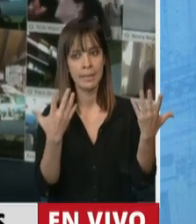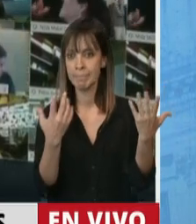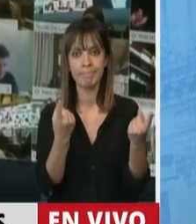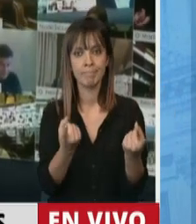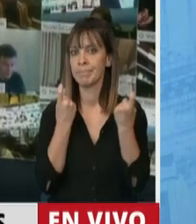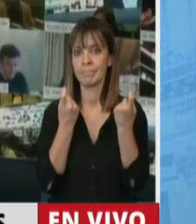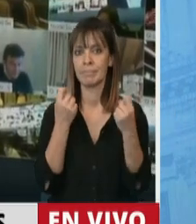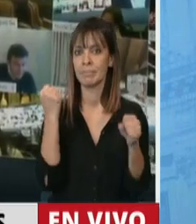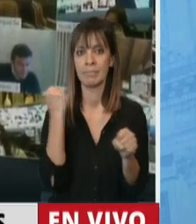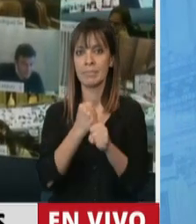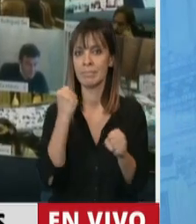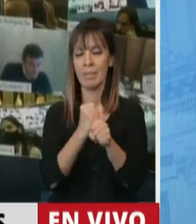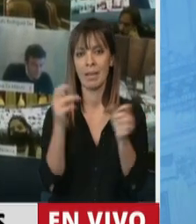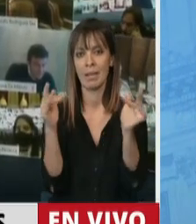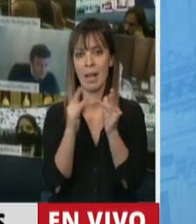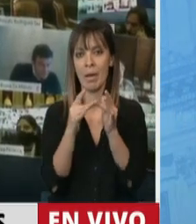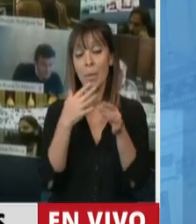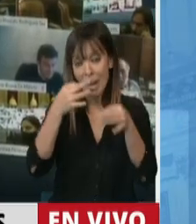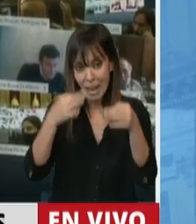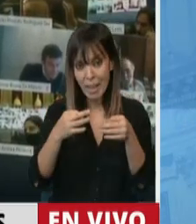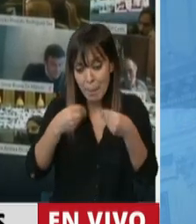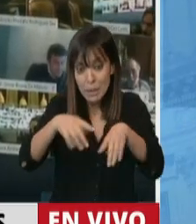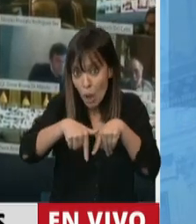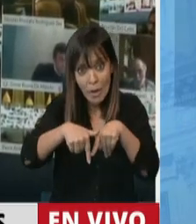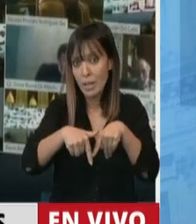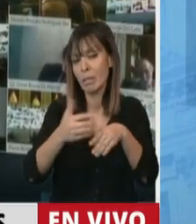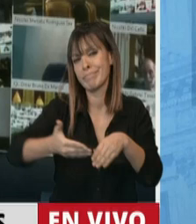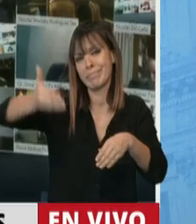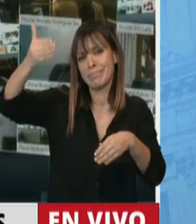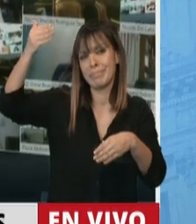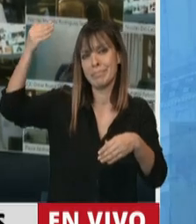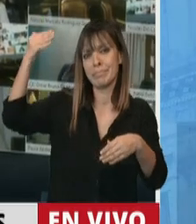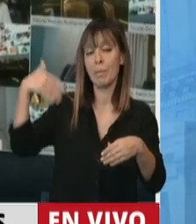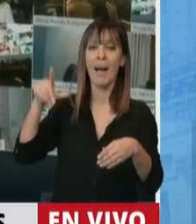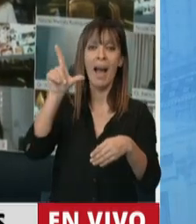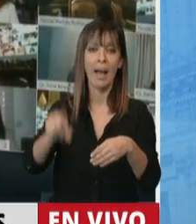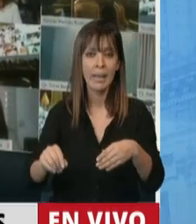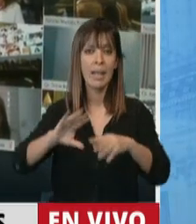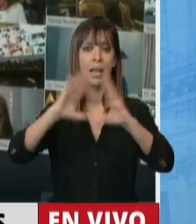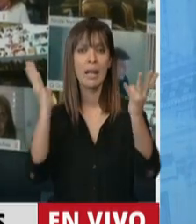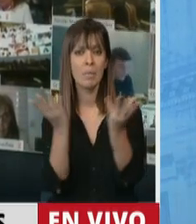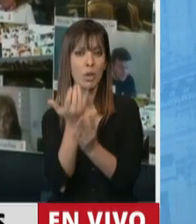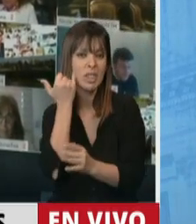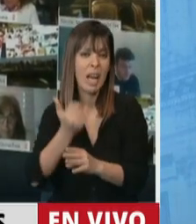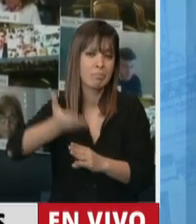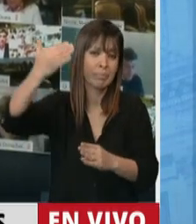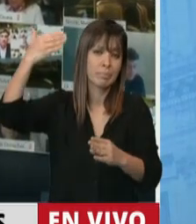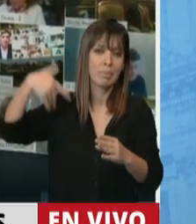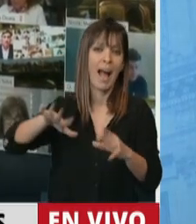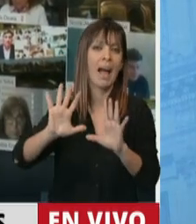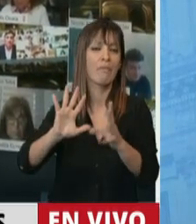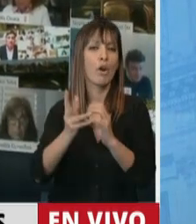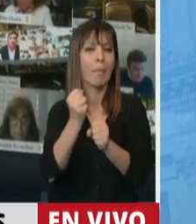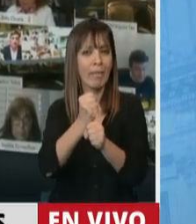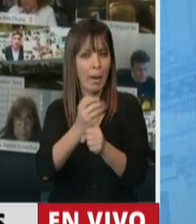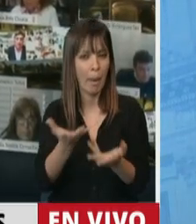teletrabajo que se viene haciendo, cuando hace muchísimo tiempo en nuestra República Argentina y en el mundo se viene trabajando de esta manera.